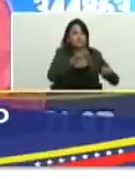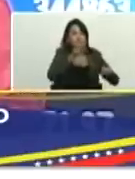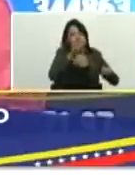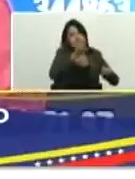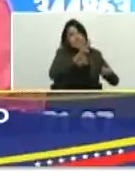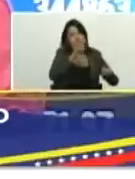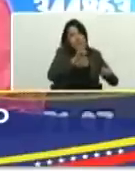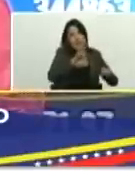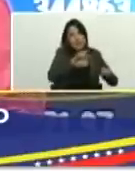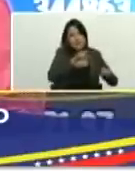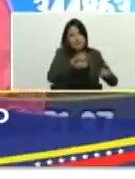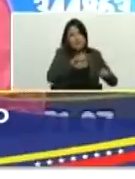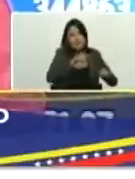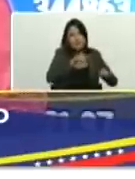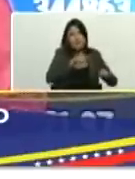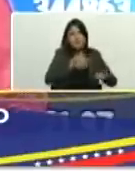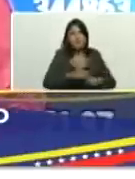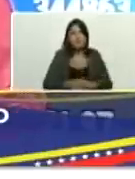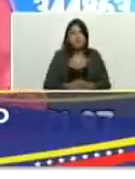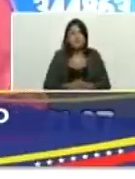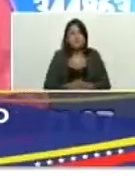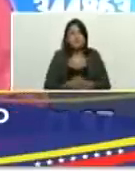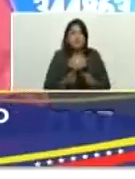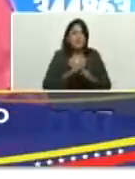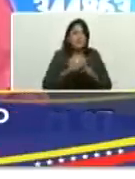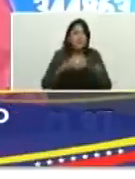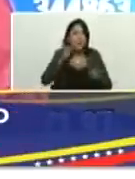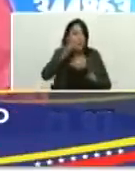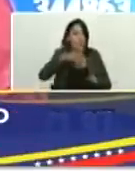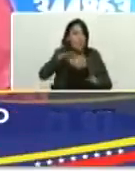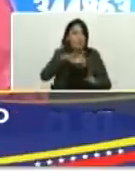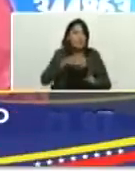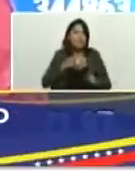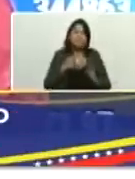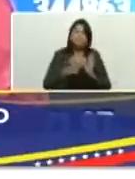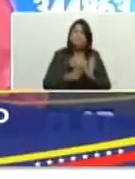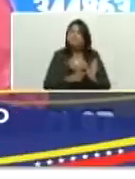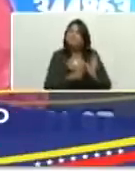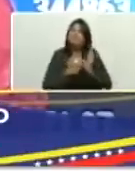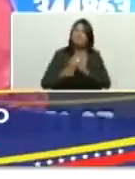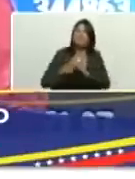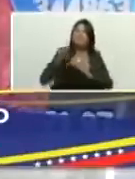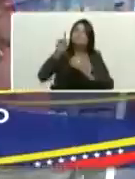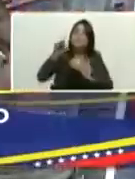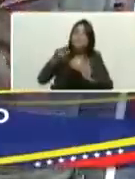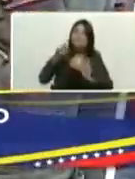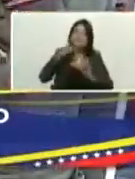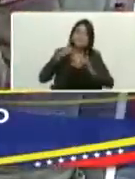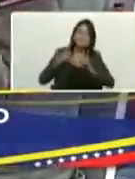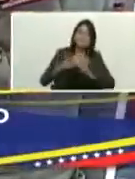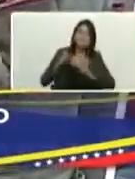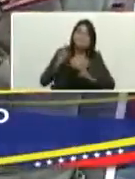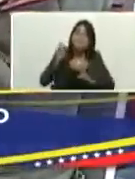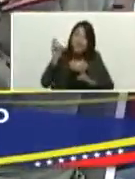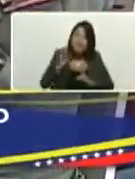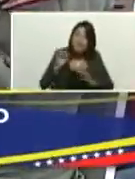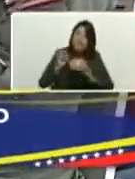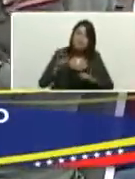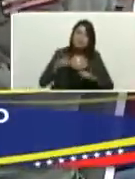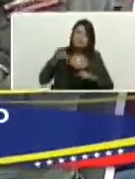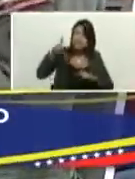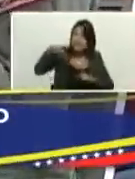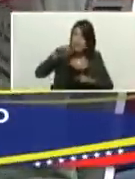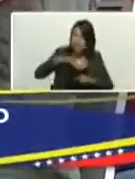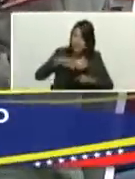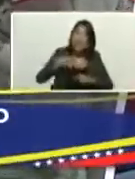da una gran lección de dignidad, de valores, y no pudieron ni podrán jamás con